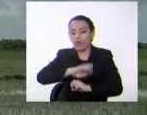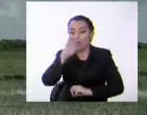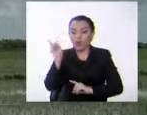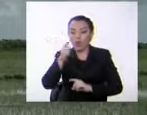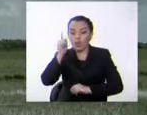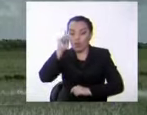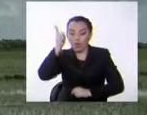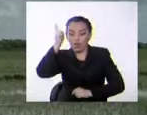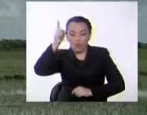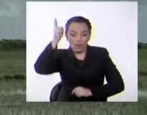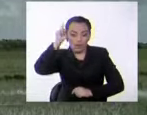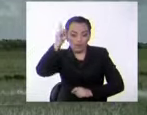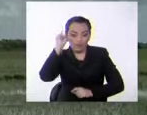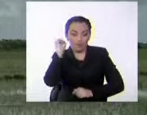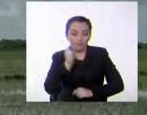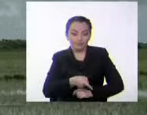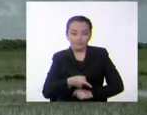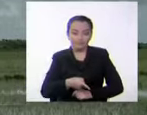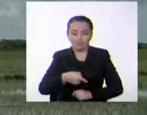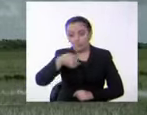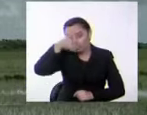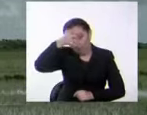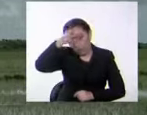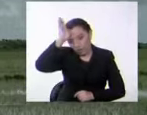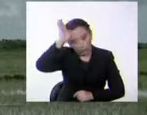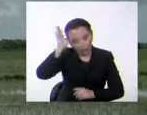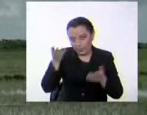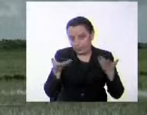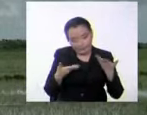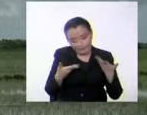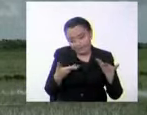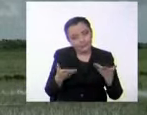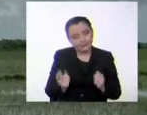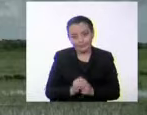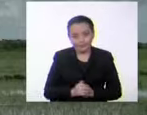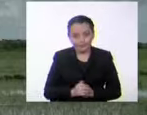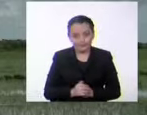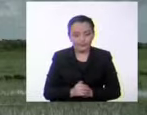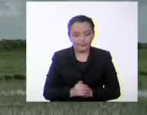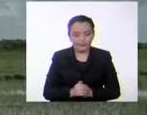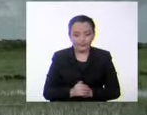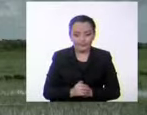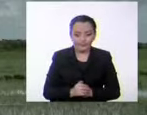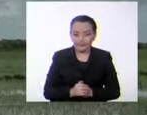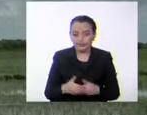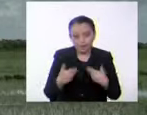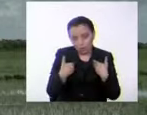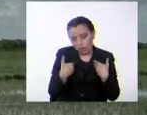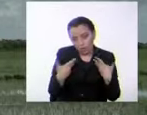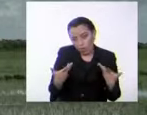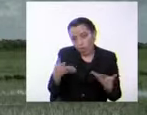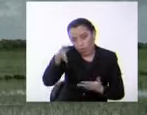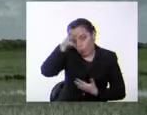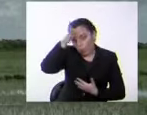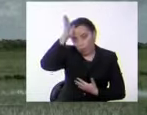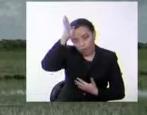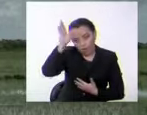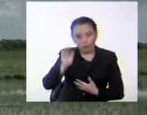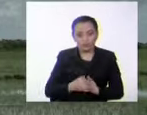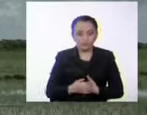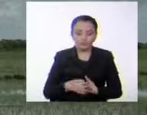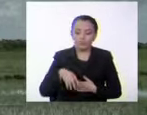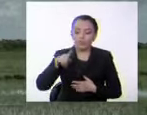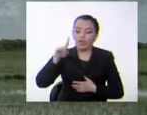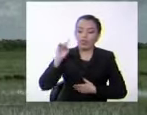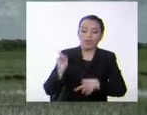¡Abracadabra! ¡Bing! Aún soy iguana. ¡Tocos pocos! Todavía sigo siendo iguana.